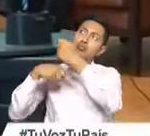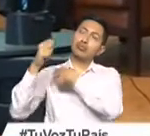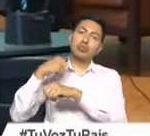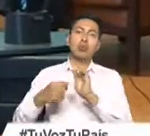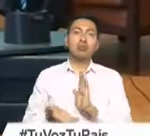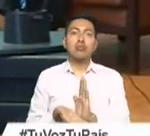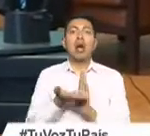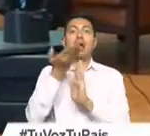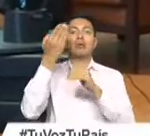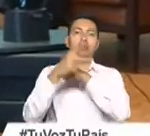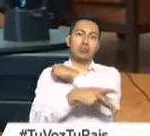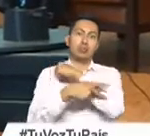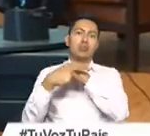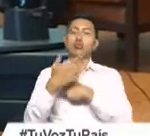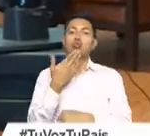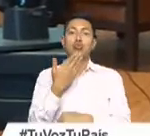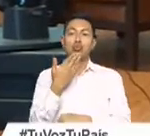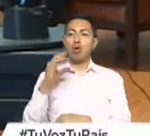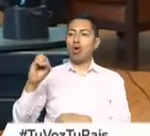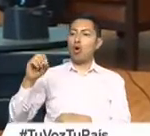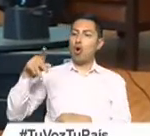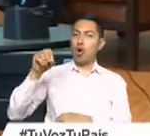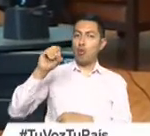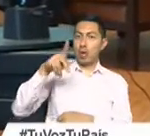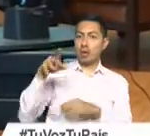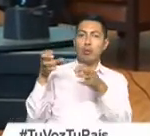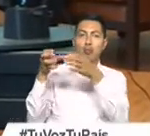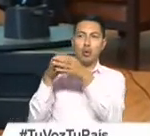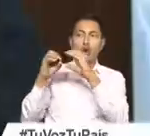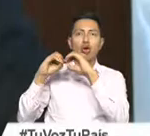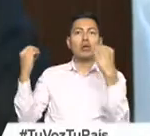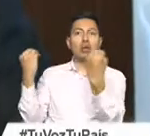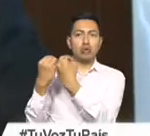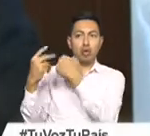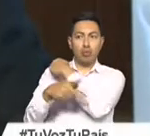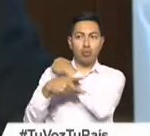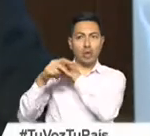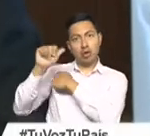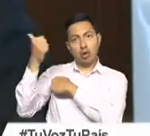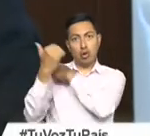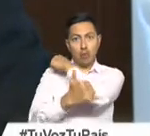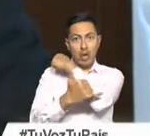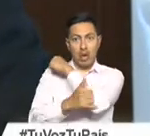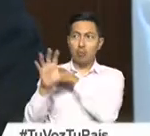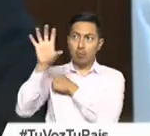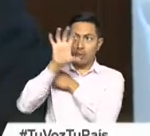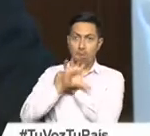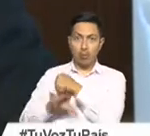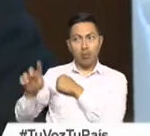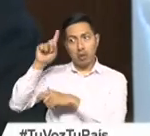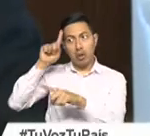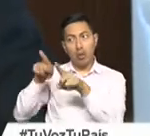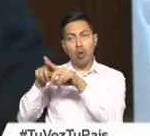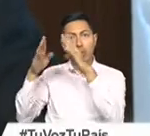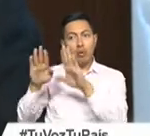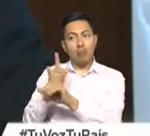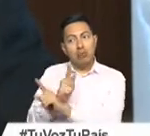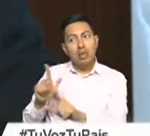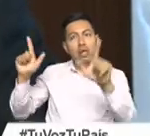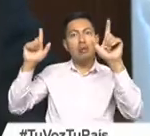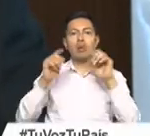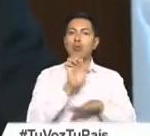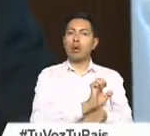crudo una vez que se levante el techo de producción dispuesto por la OPEP. Esperamos mantener este nivel de